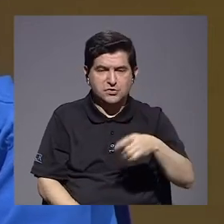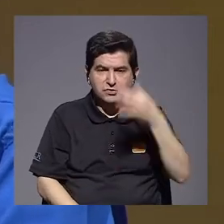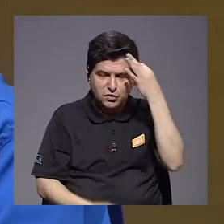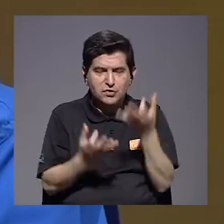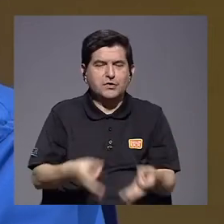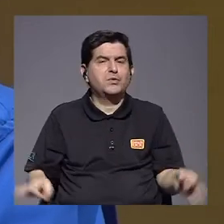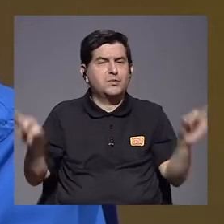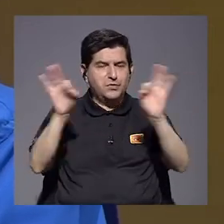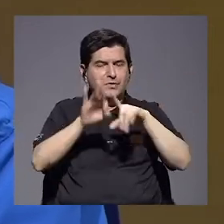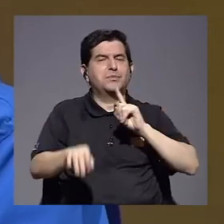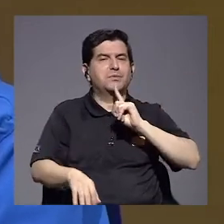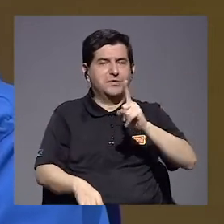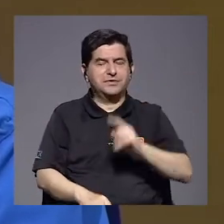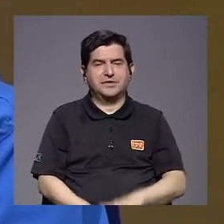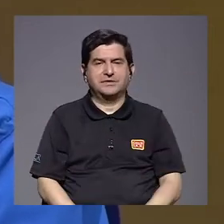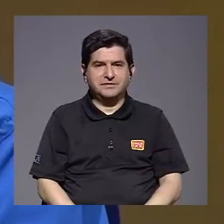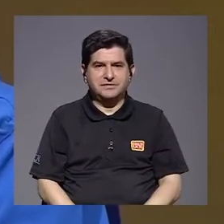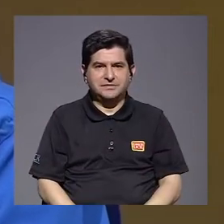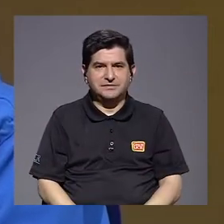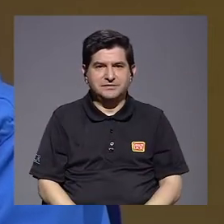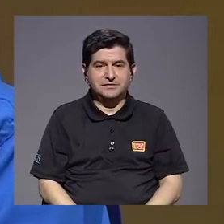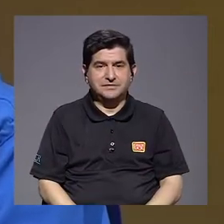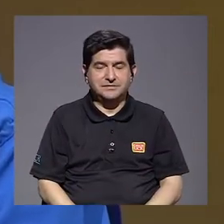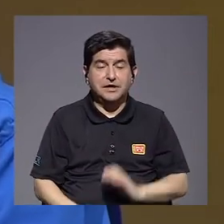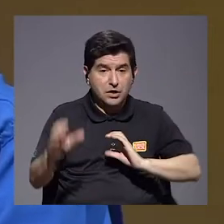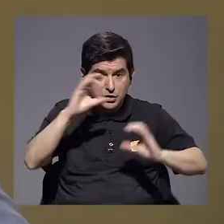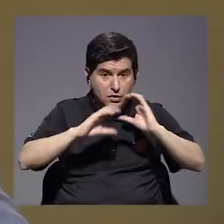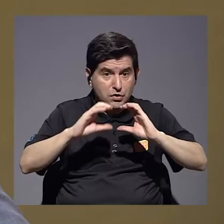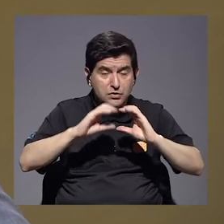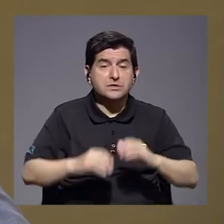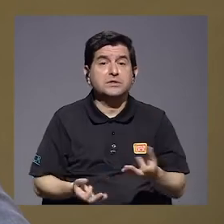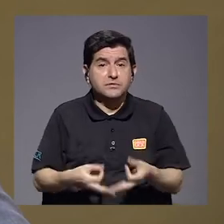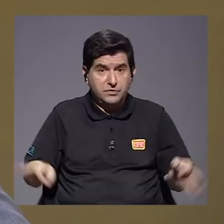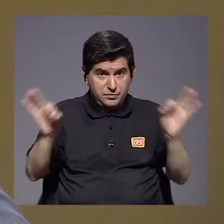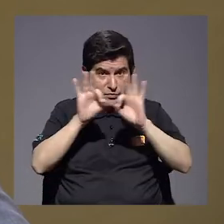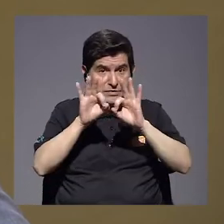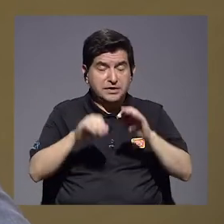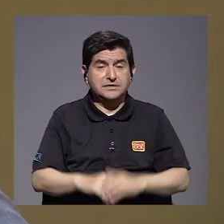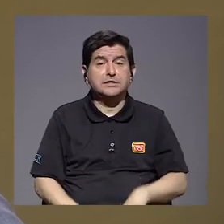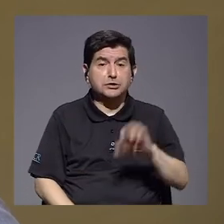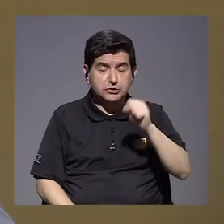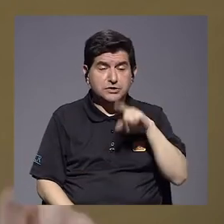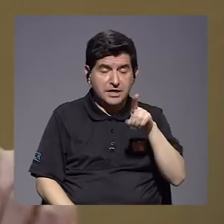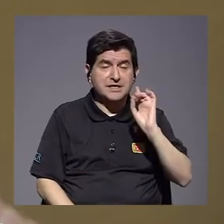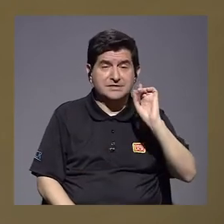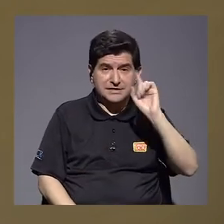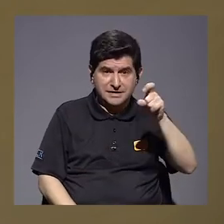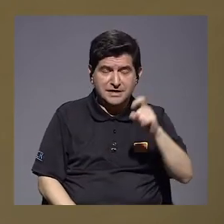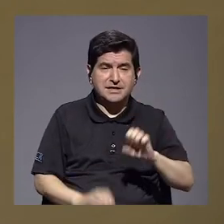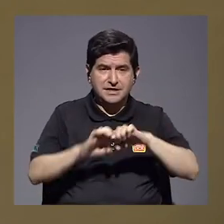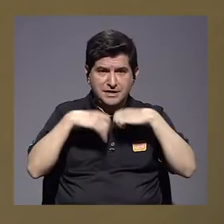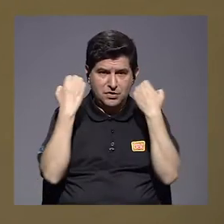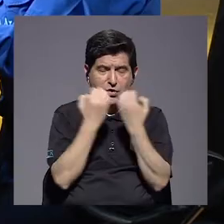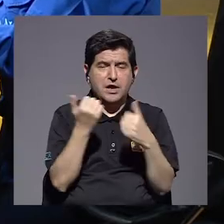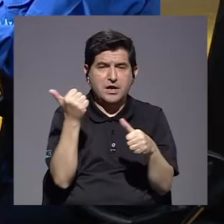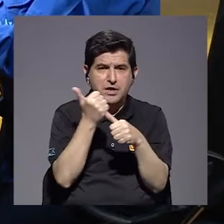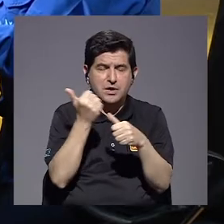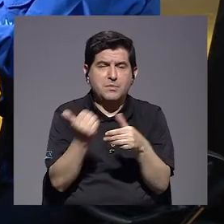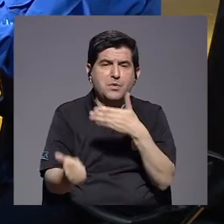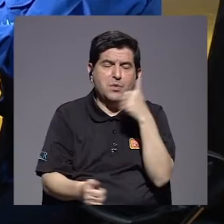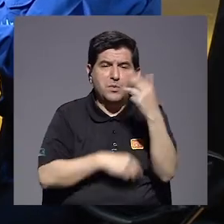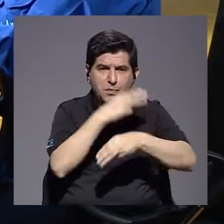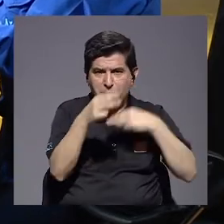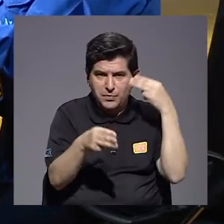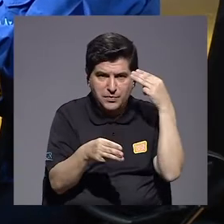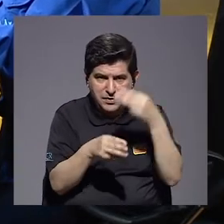parece importantísimo decirlo. Lo científico es muy importante en este caso. Sí, que es un diagnóstico hecho por uno de los equipos consultores mejores